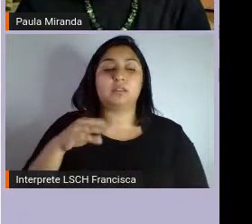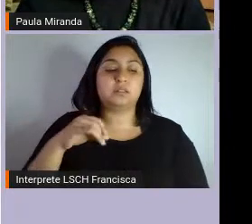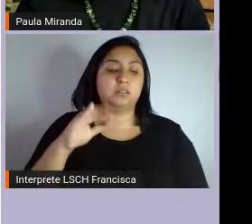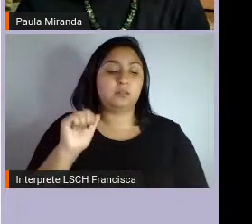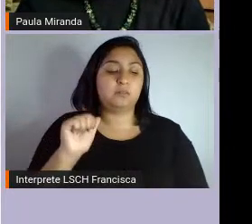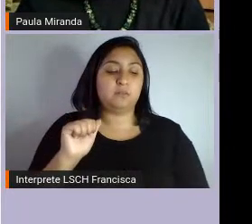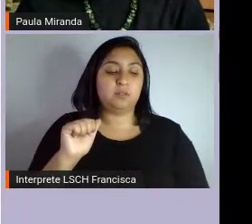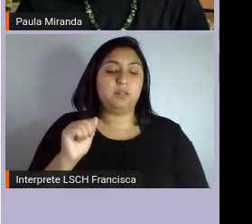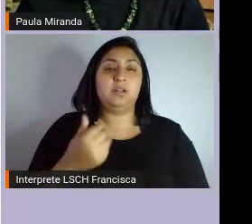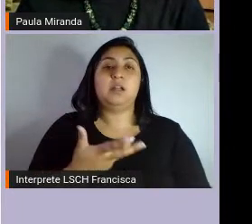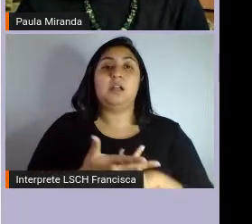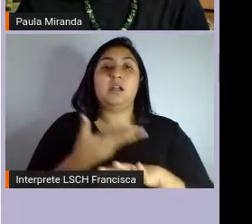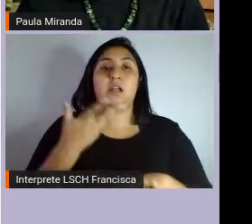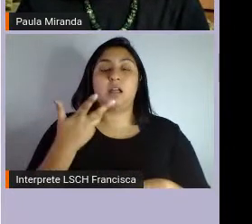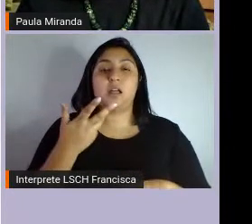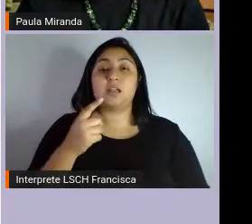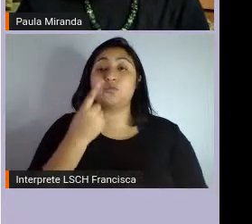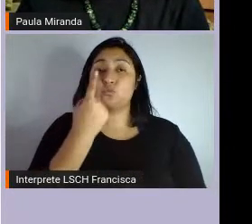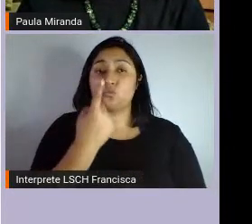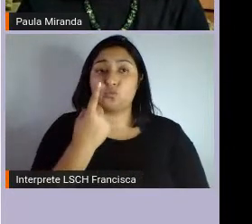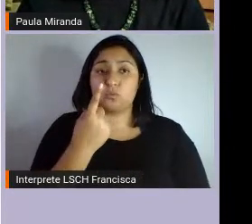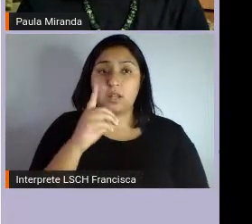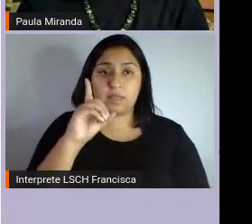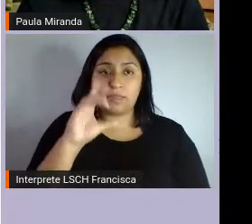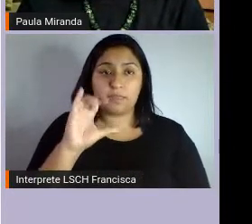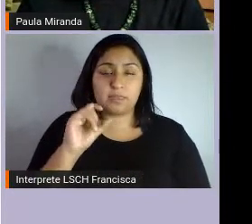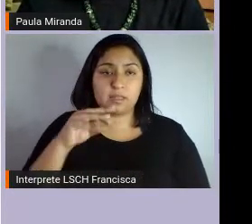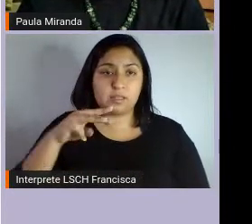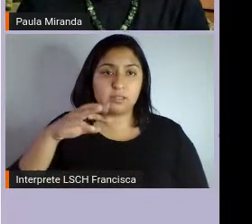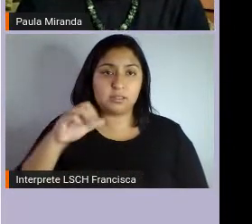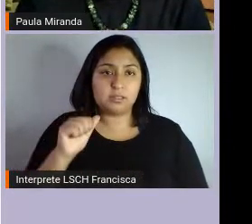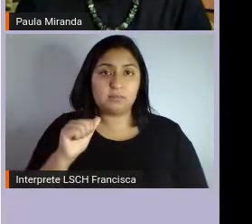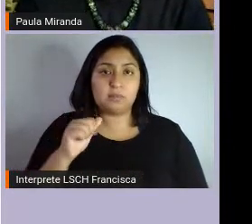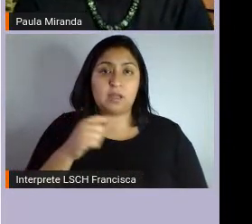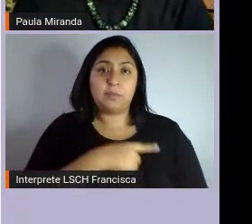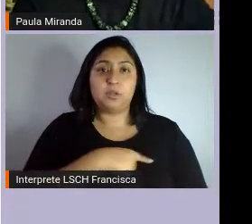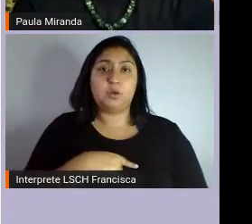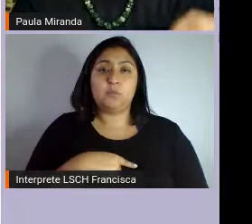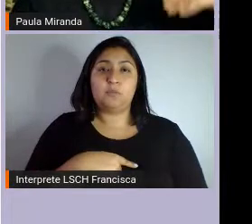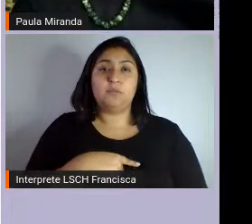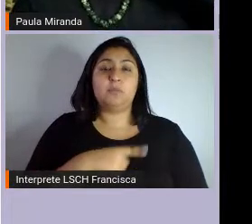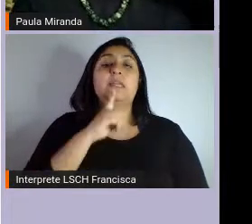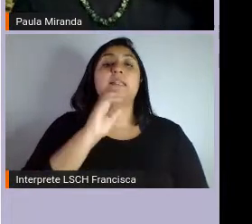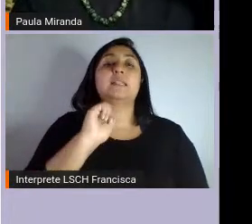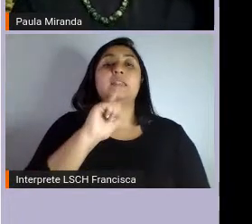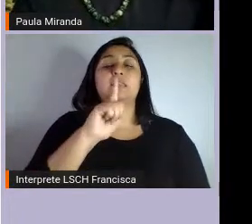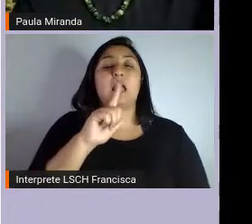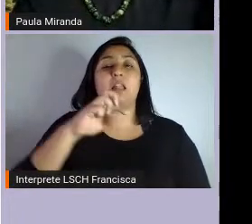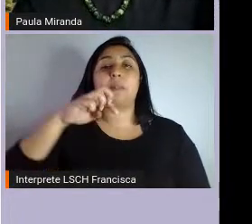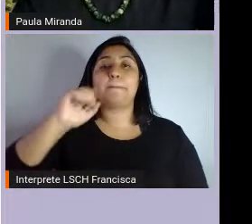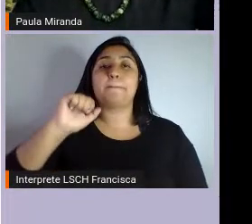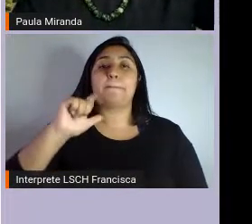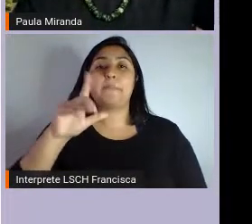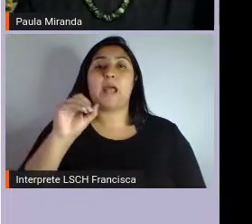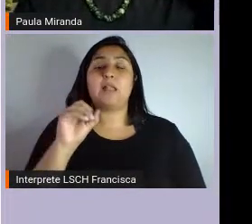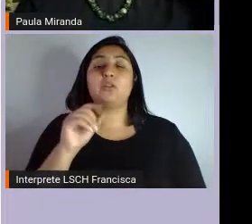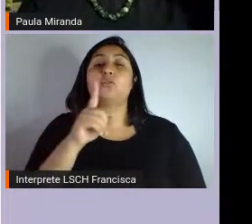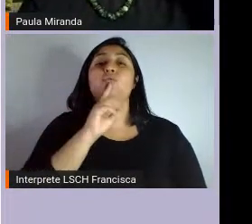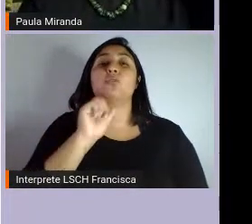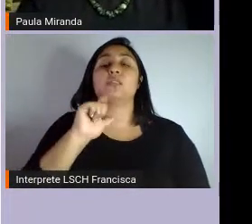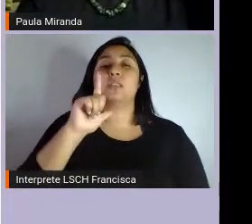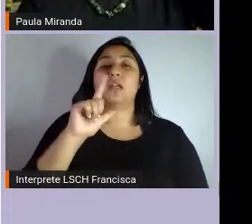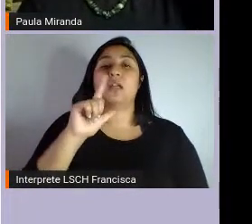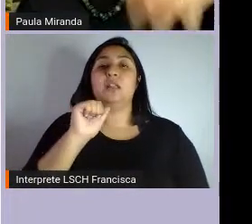Hay una décima que es de tal palo tal astilla, que ella está hablando de la